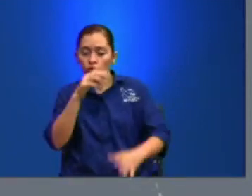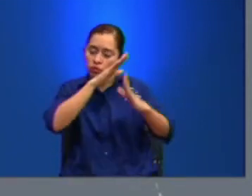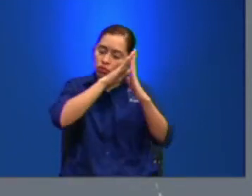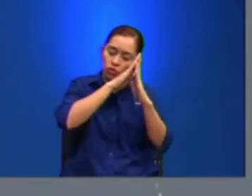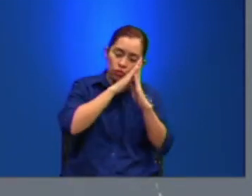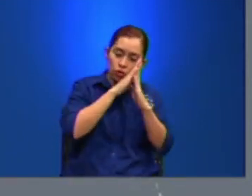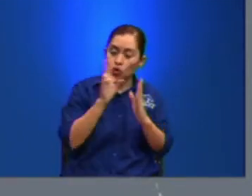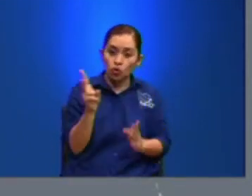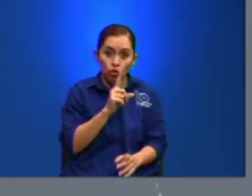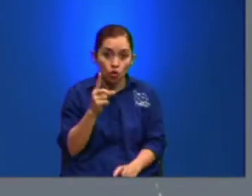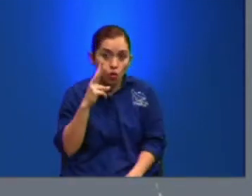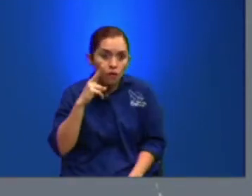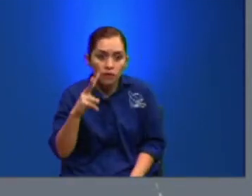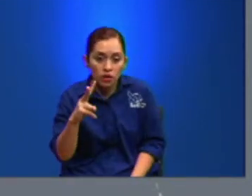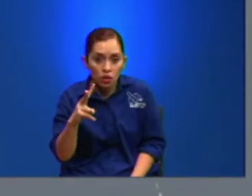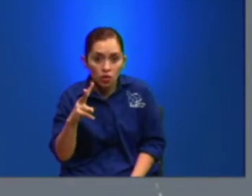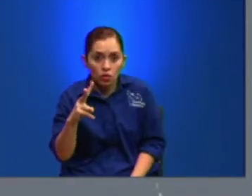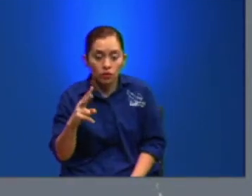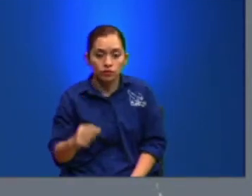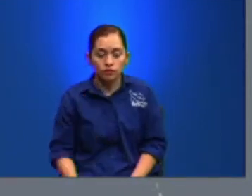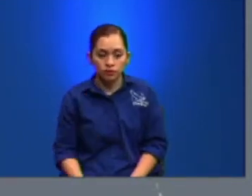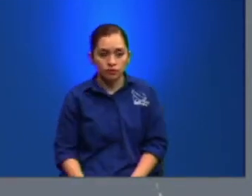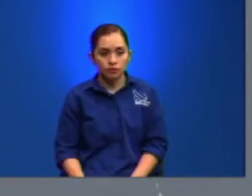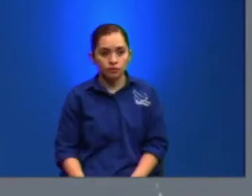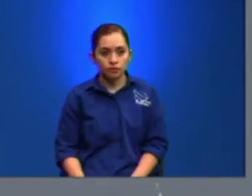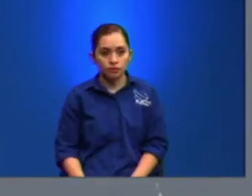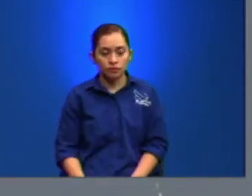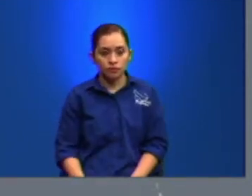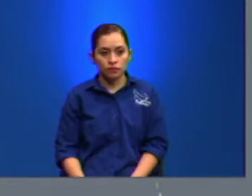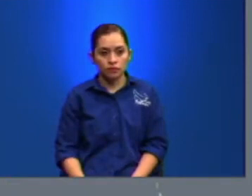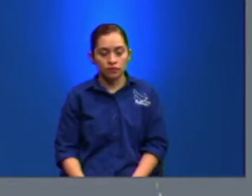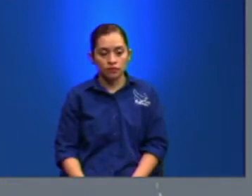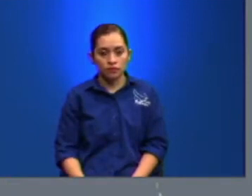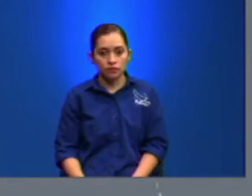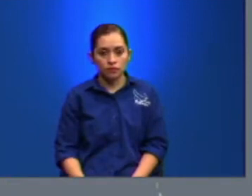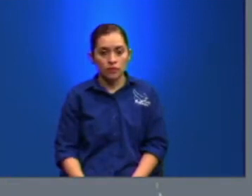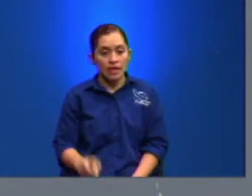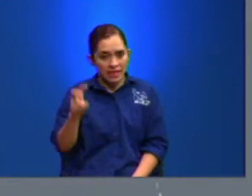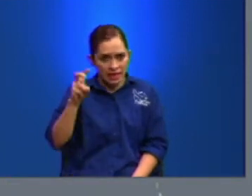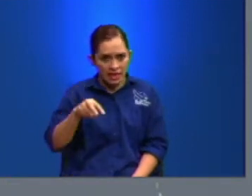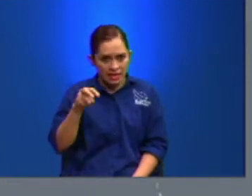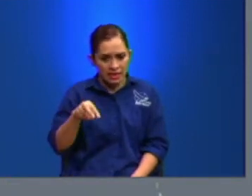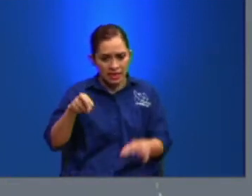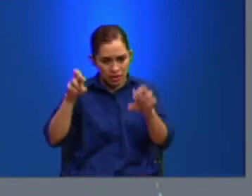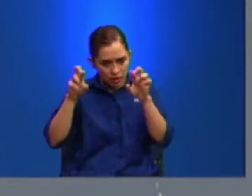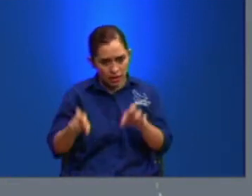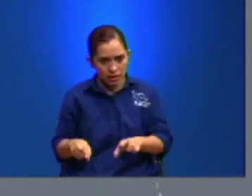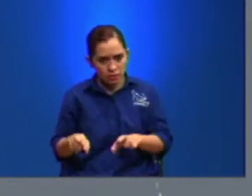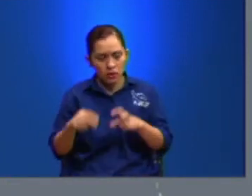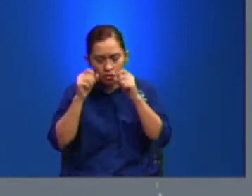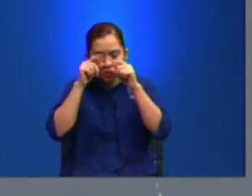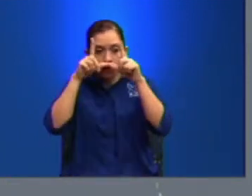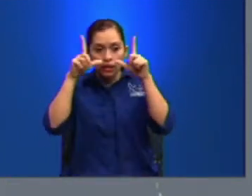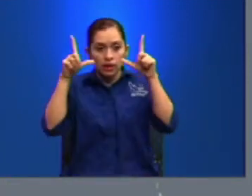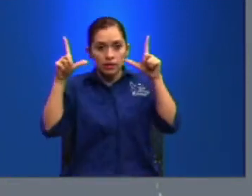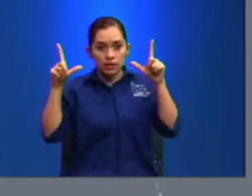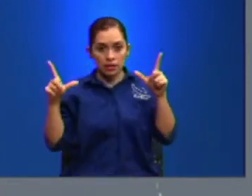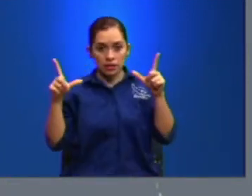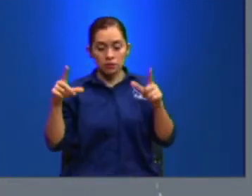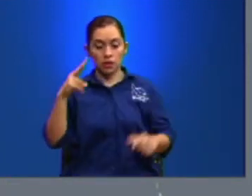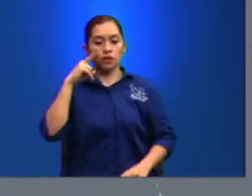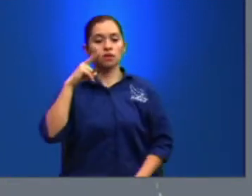descanso pero necesario los centinelas yo creo que cuando se pone un